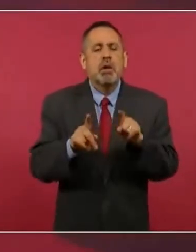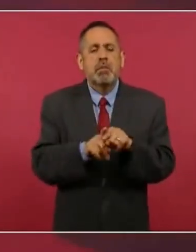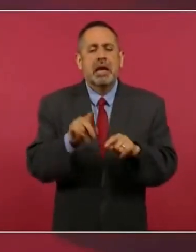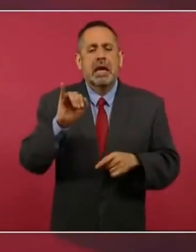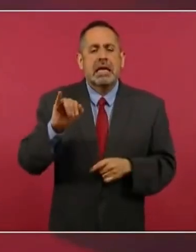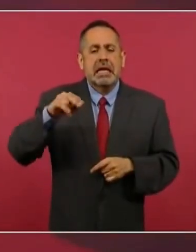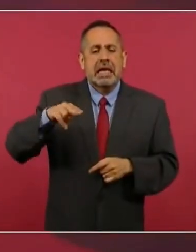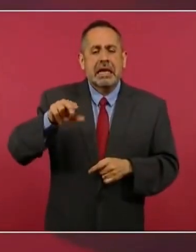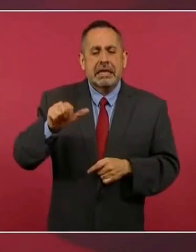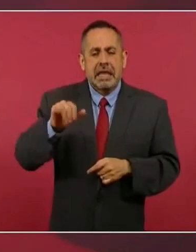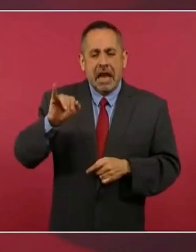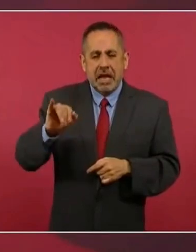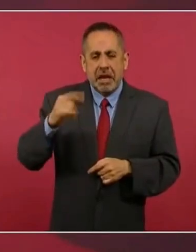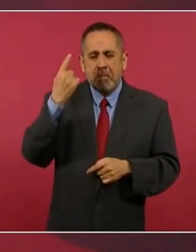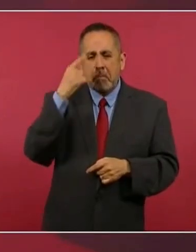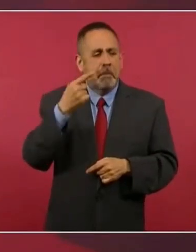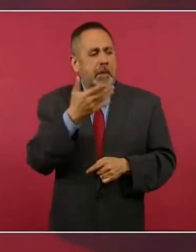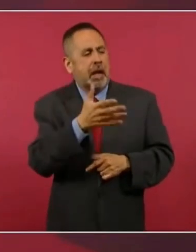creó?